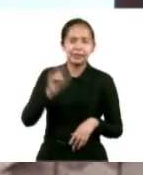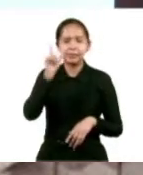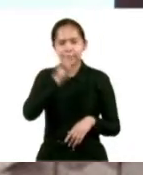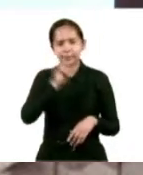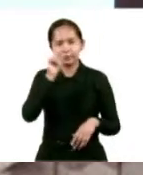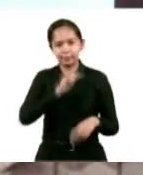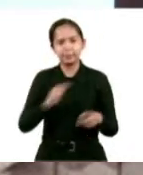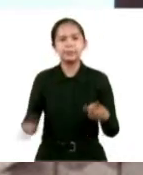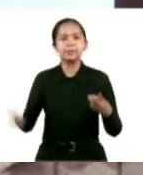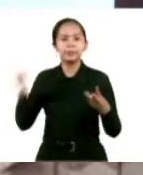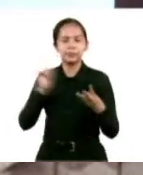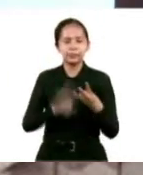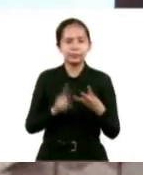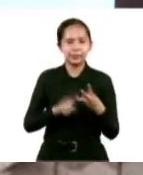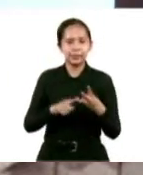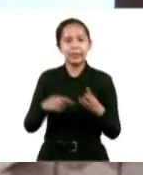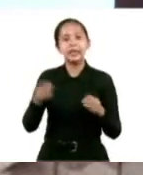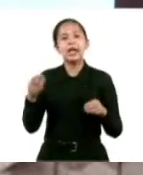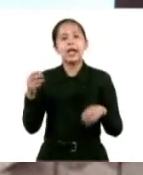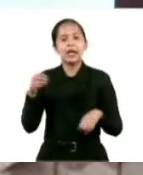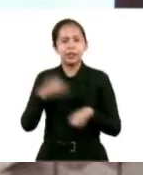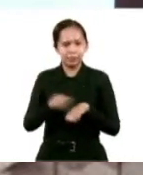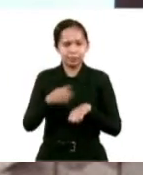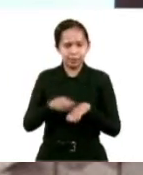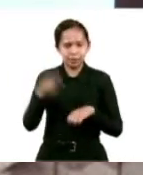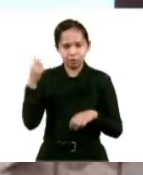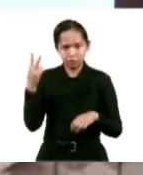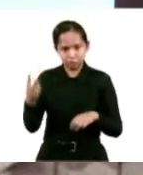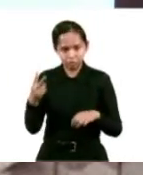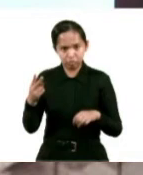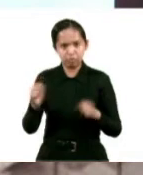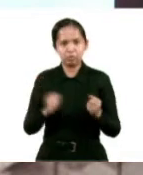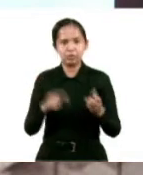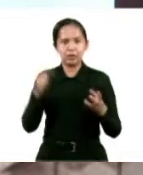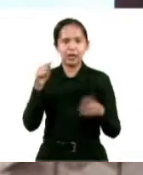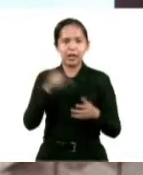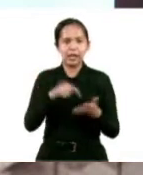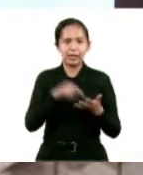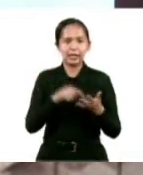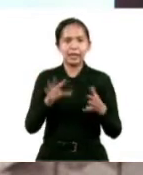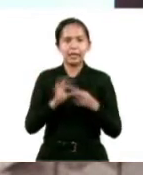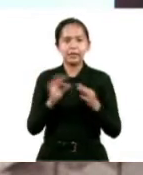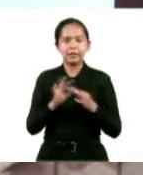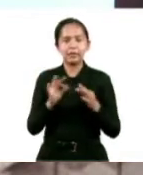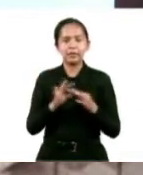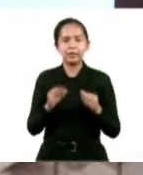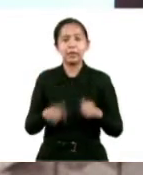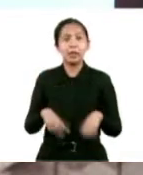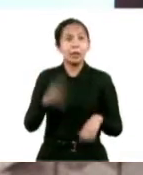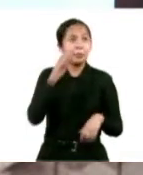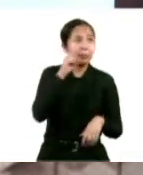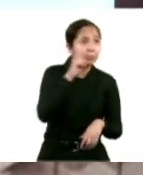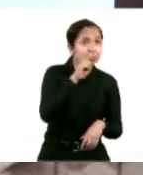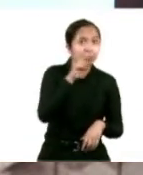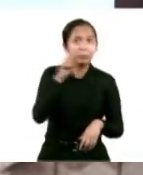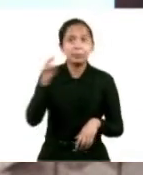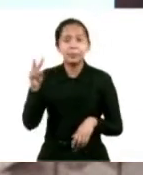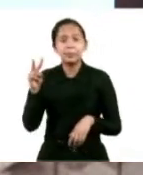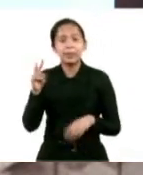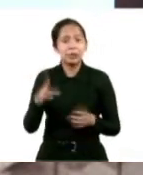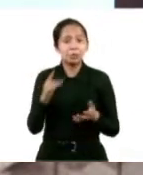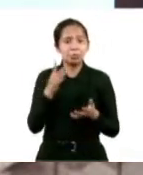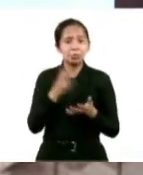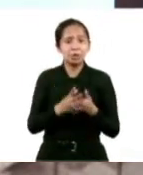punto, en el reporte 2 de DNB señala que las deformaciones eran imperceptibles a simple vista, como ya